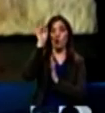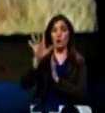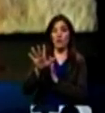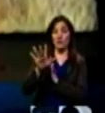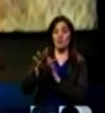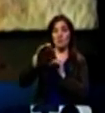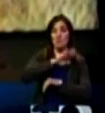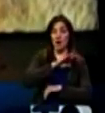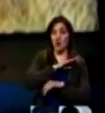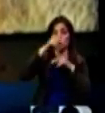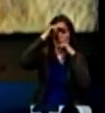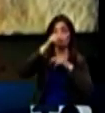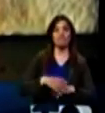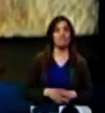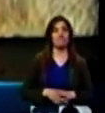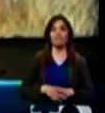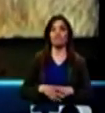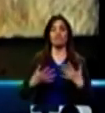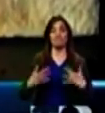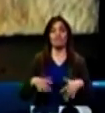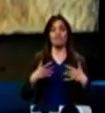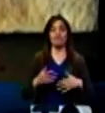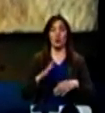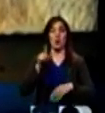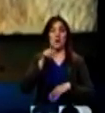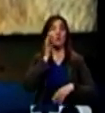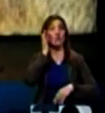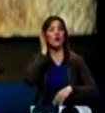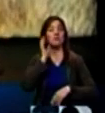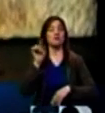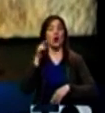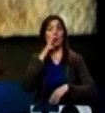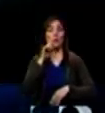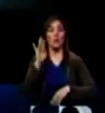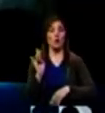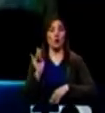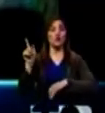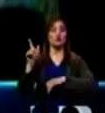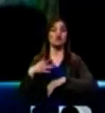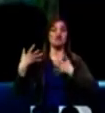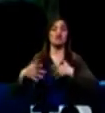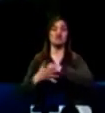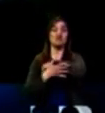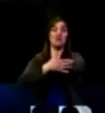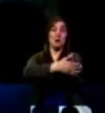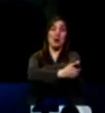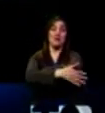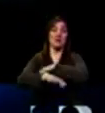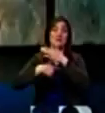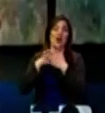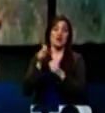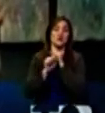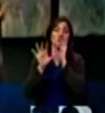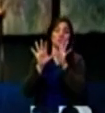noticia cuando de por medio hay enormes cachos. Así sucedió con Enriqueta Paredes, quien al enterarse que su esposo le es infiel después de